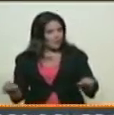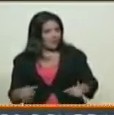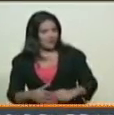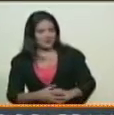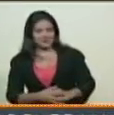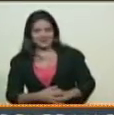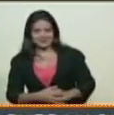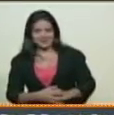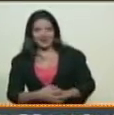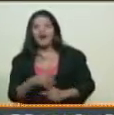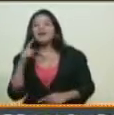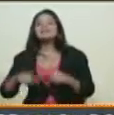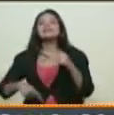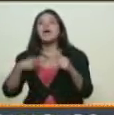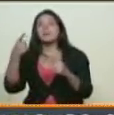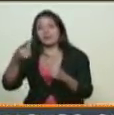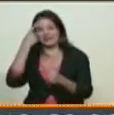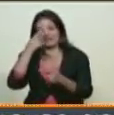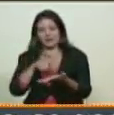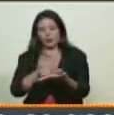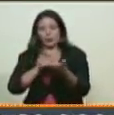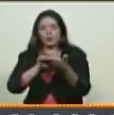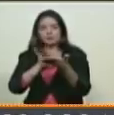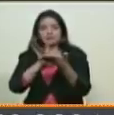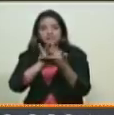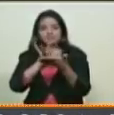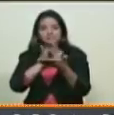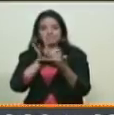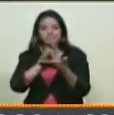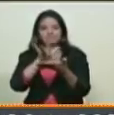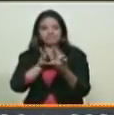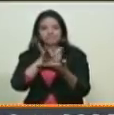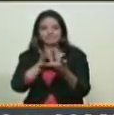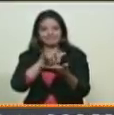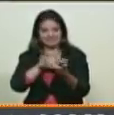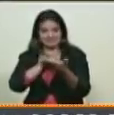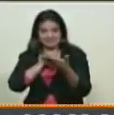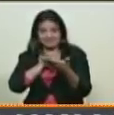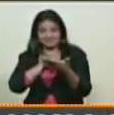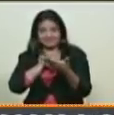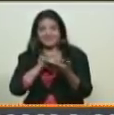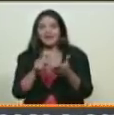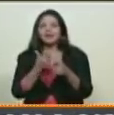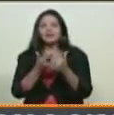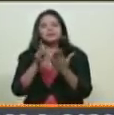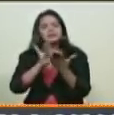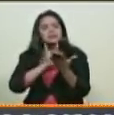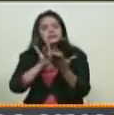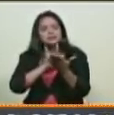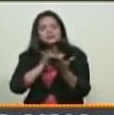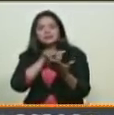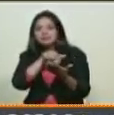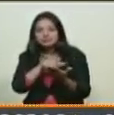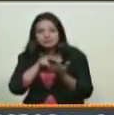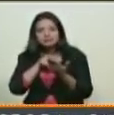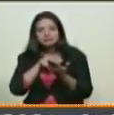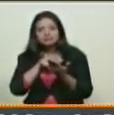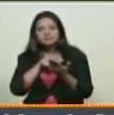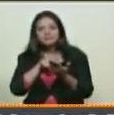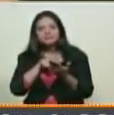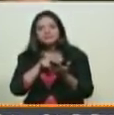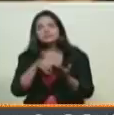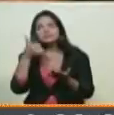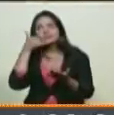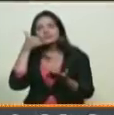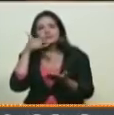y después aparecieron las aplicaciones en los teléfonos inteligentes y en esas explicaciones los teléfonos inteligentes el